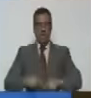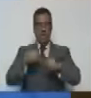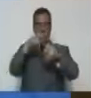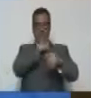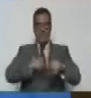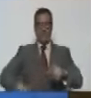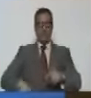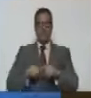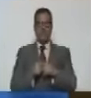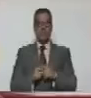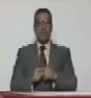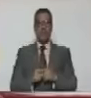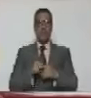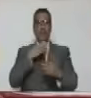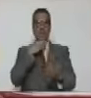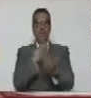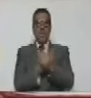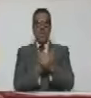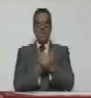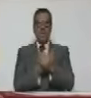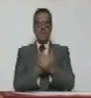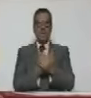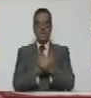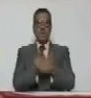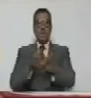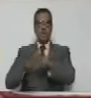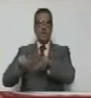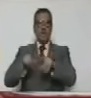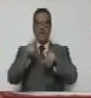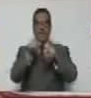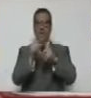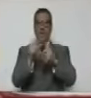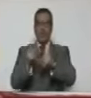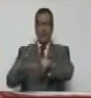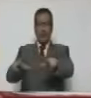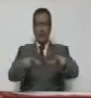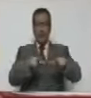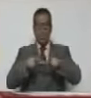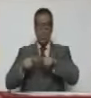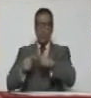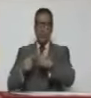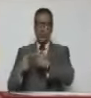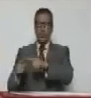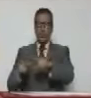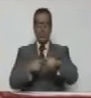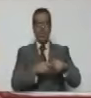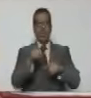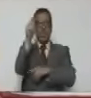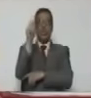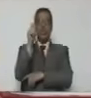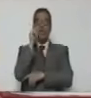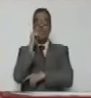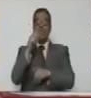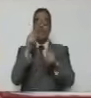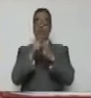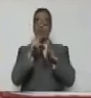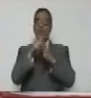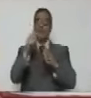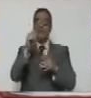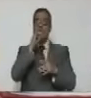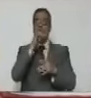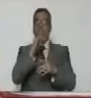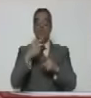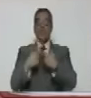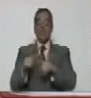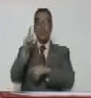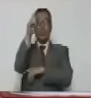ciudadano presidente. Gracias, secretaria. Vamos a dar un espacio para intervenciones de las diputadas y los diputados. Punto de información. Déjame el derecho de